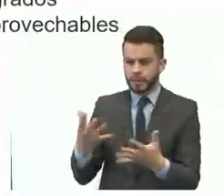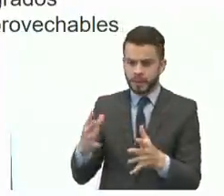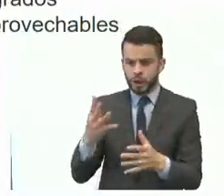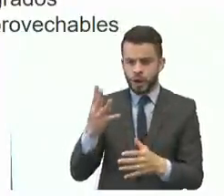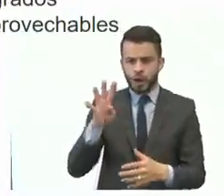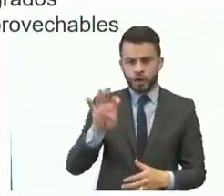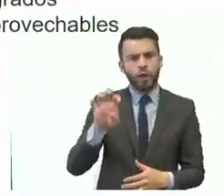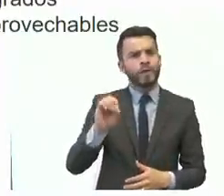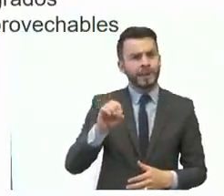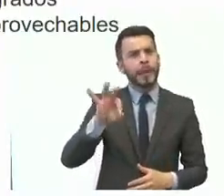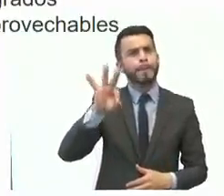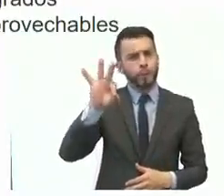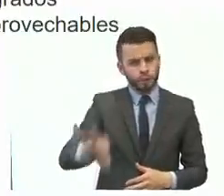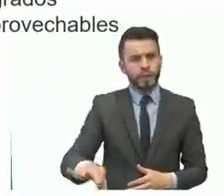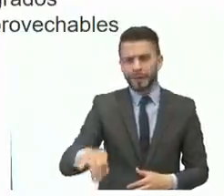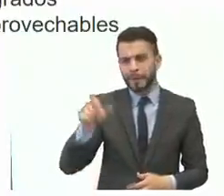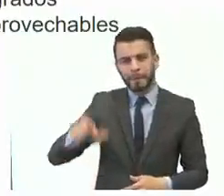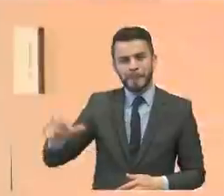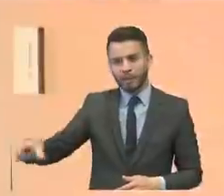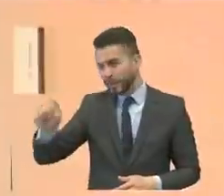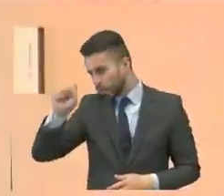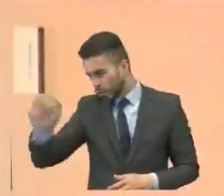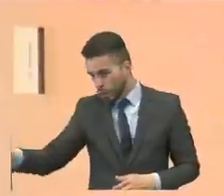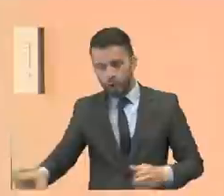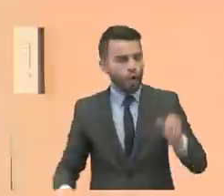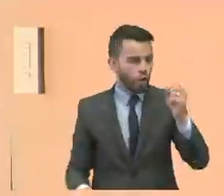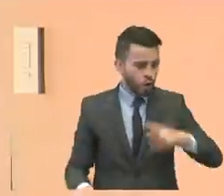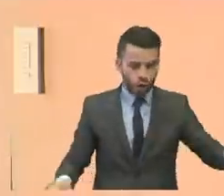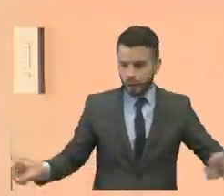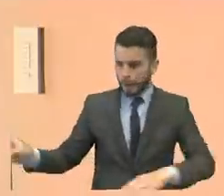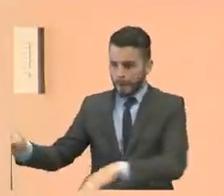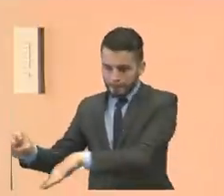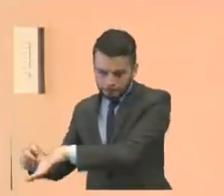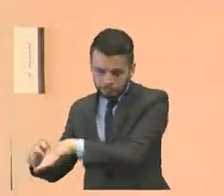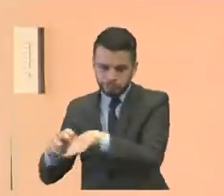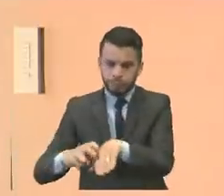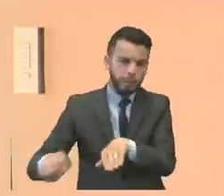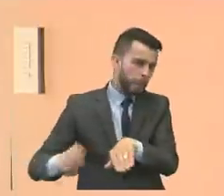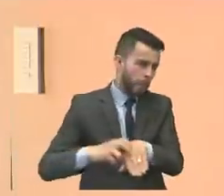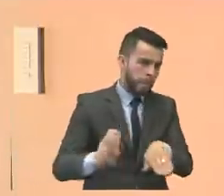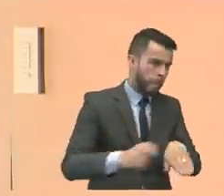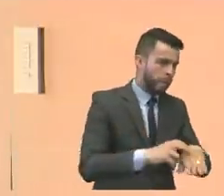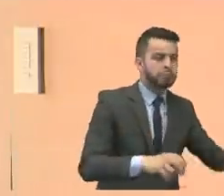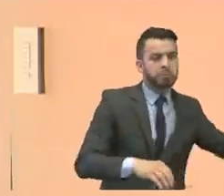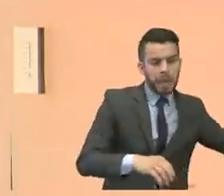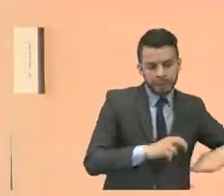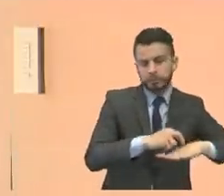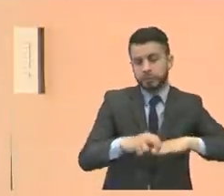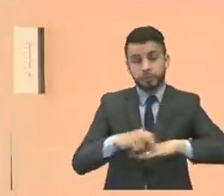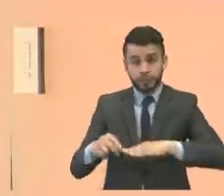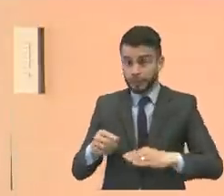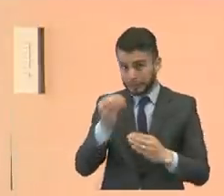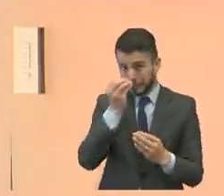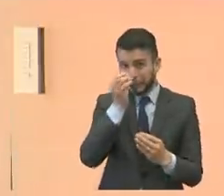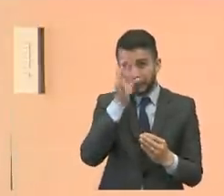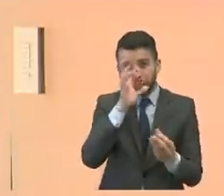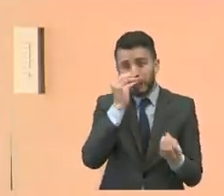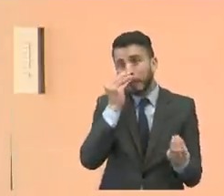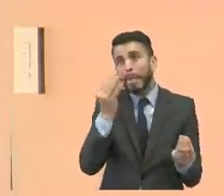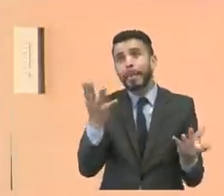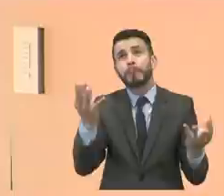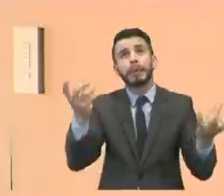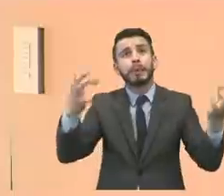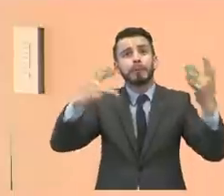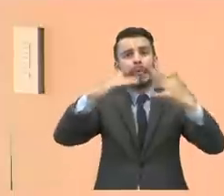90% de los viajes, más del 90%, el 90% de los viajes más o menos es insostenible, es sucio, no es con energías